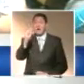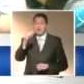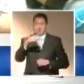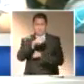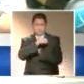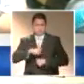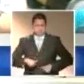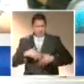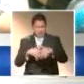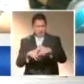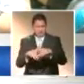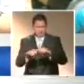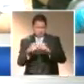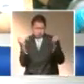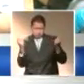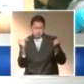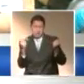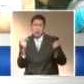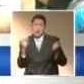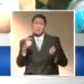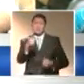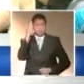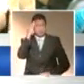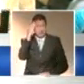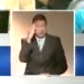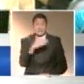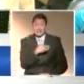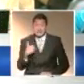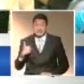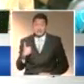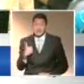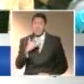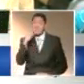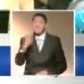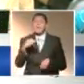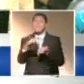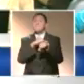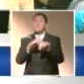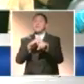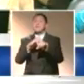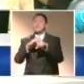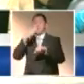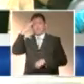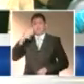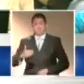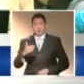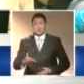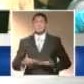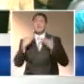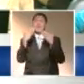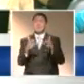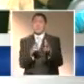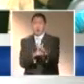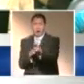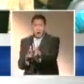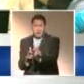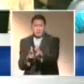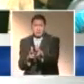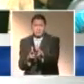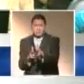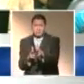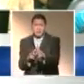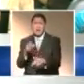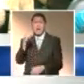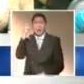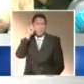en un golpe de Estado, como allí se afirma, y si es verdad que la FAN está fracturada. Al país le interesa